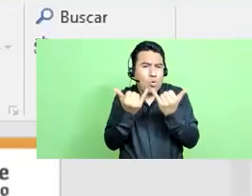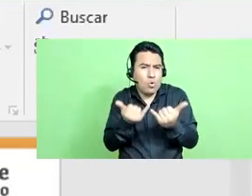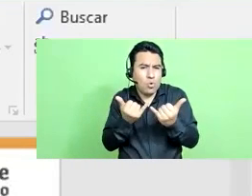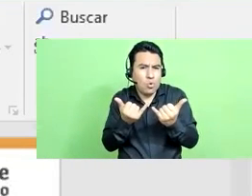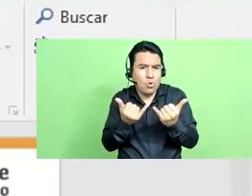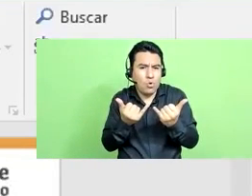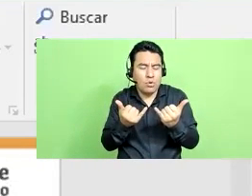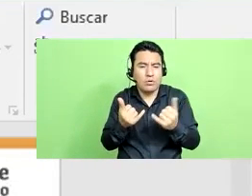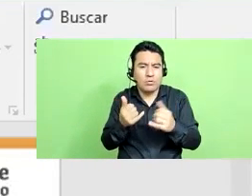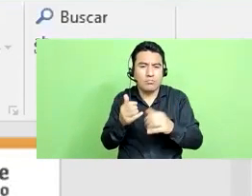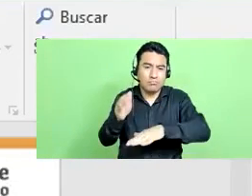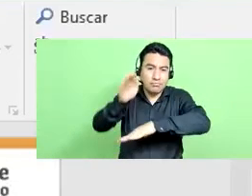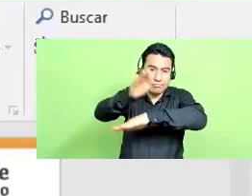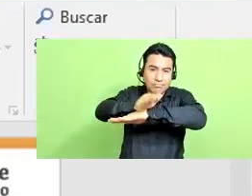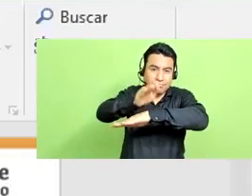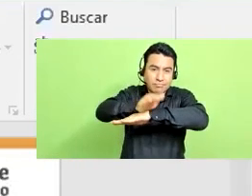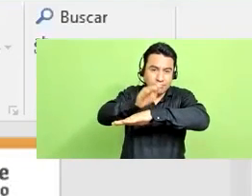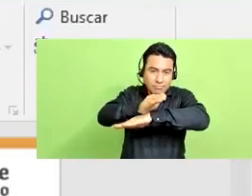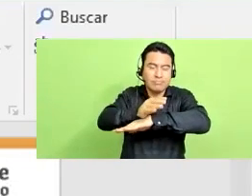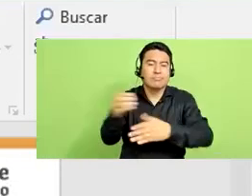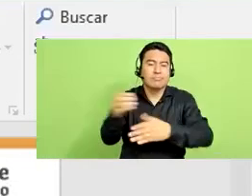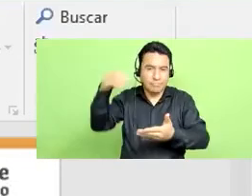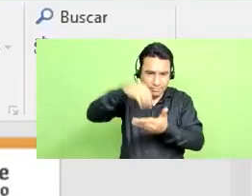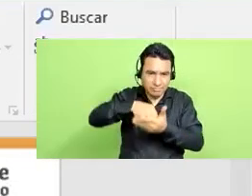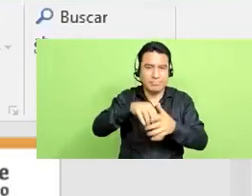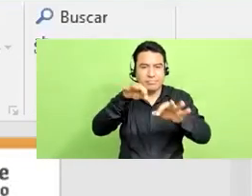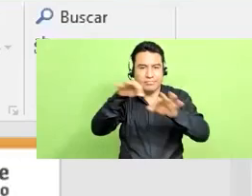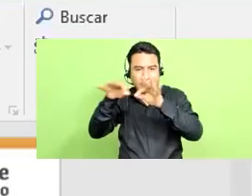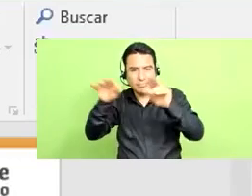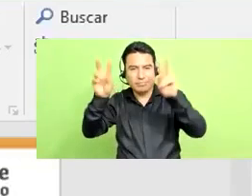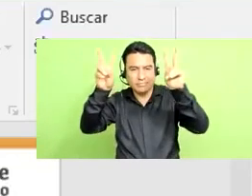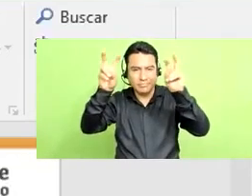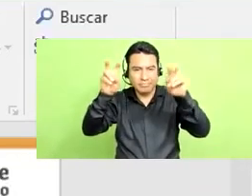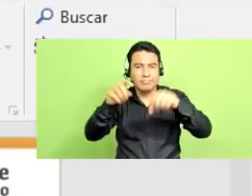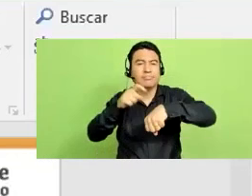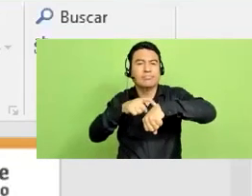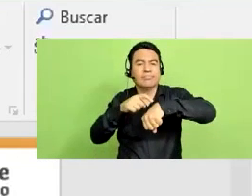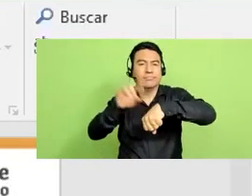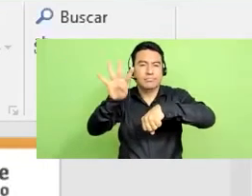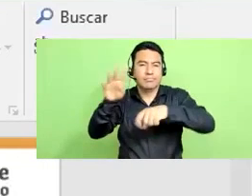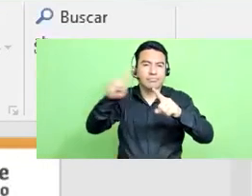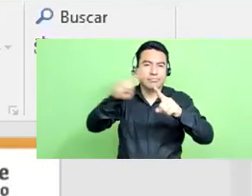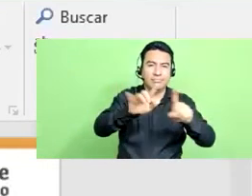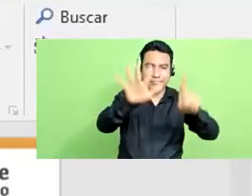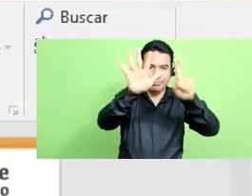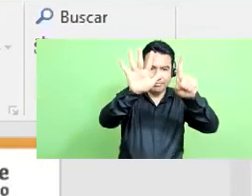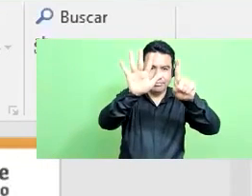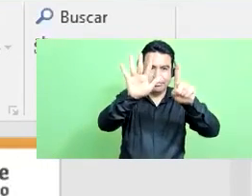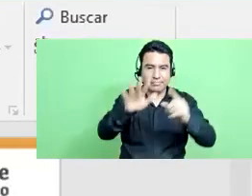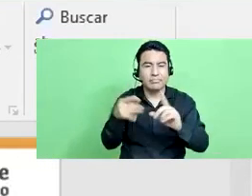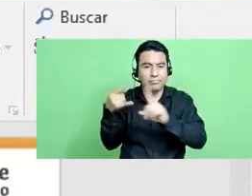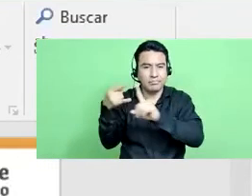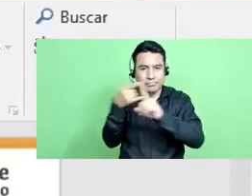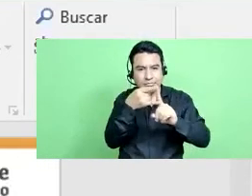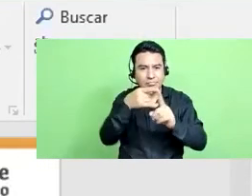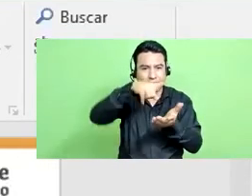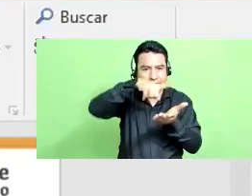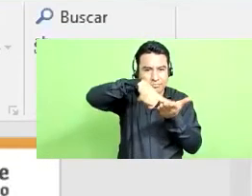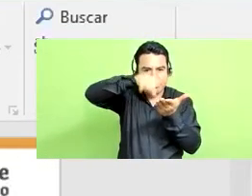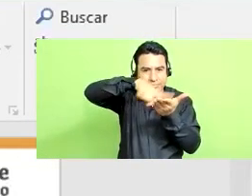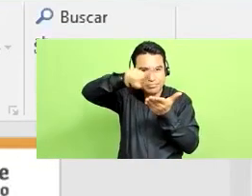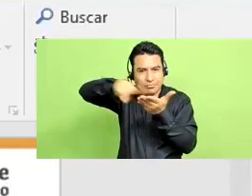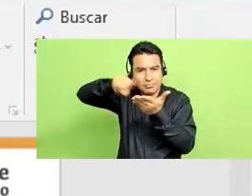sesión informativa de 4 a 6 vamos a compartir un sumamente un nuevo suv más